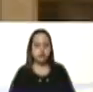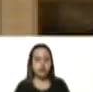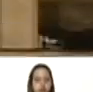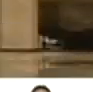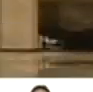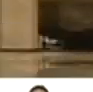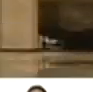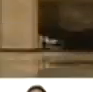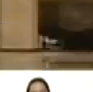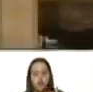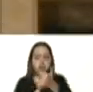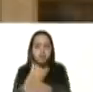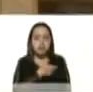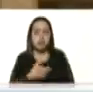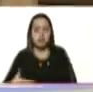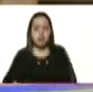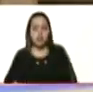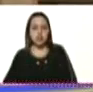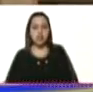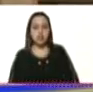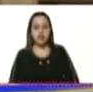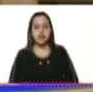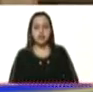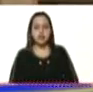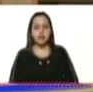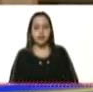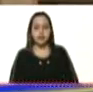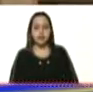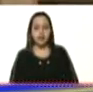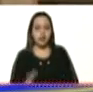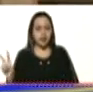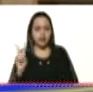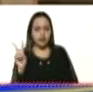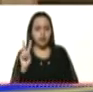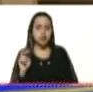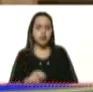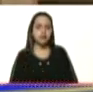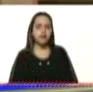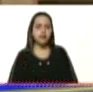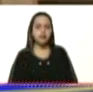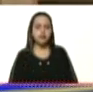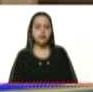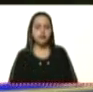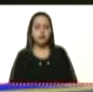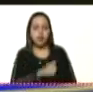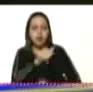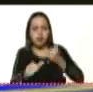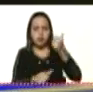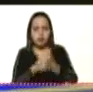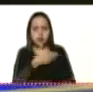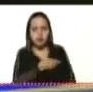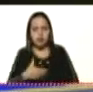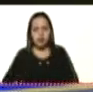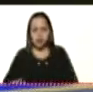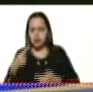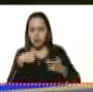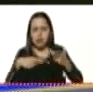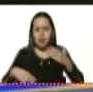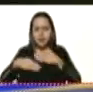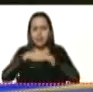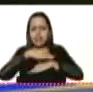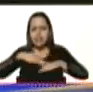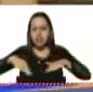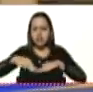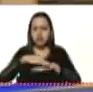vicepresidenta ejecutiva de la República, vicepresidentes, ministros,